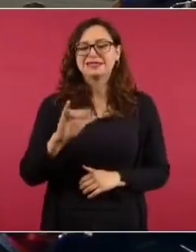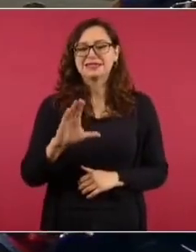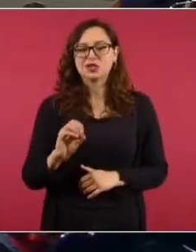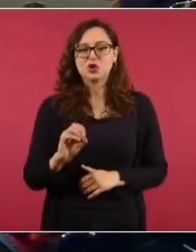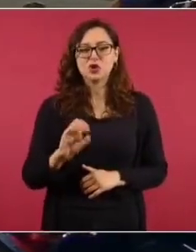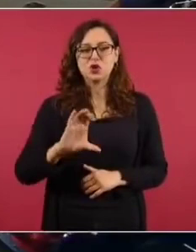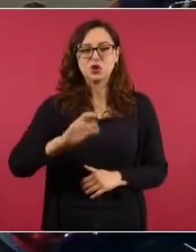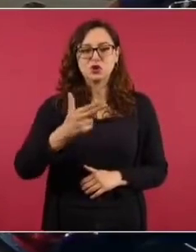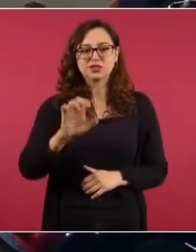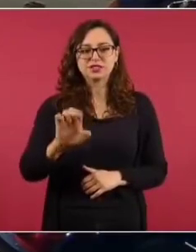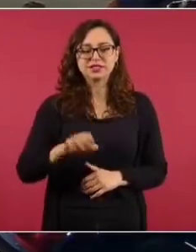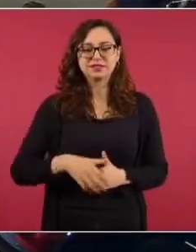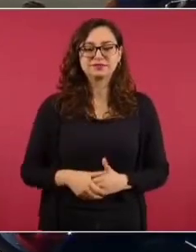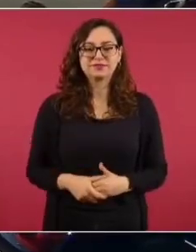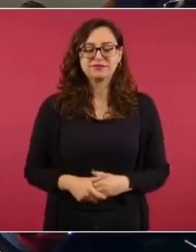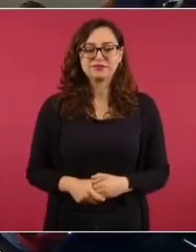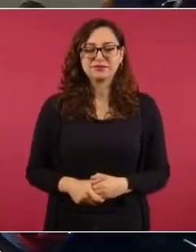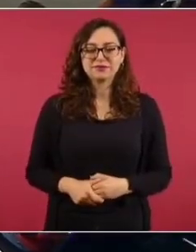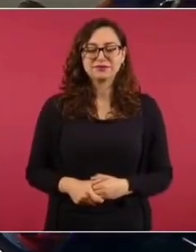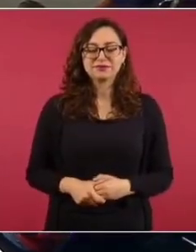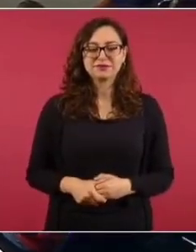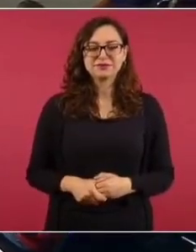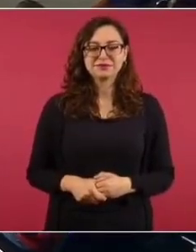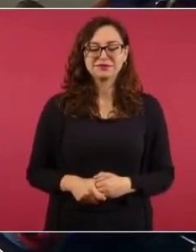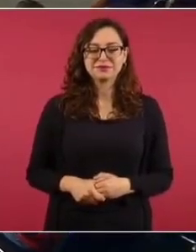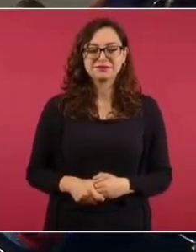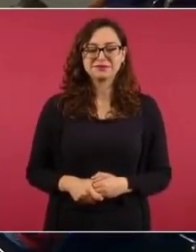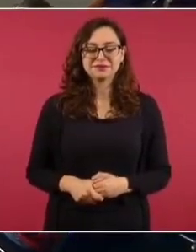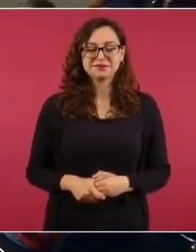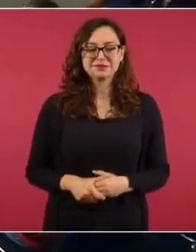Es una canción, porque Chicoche